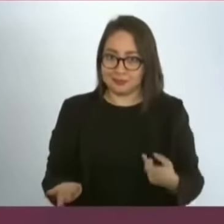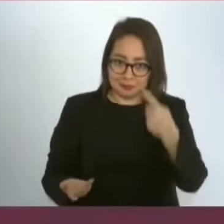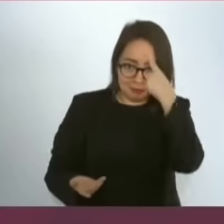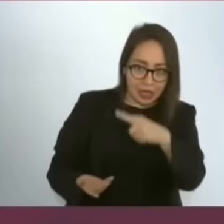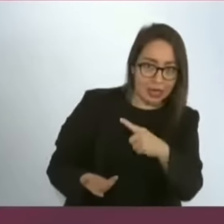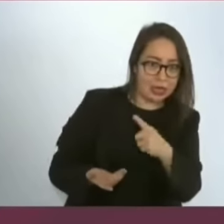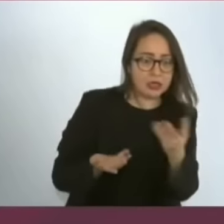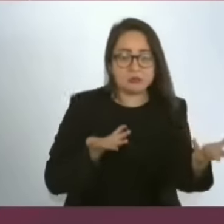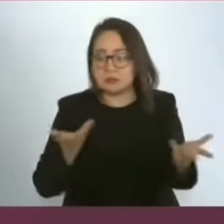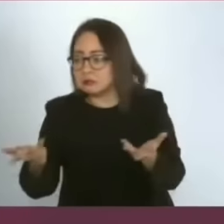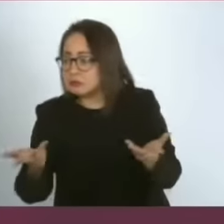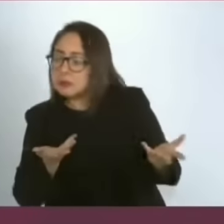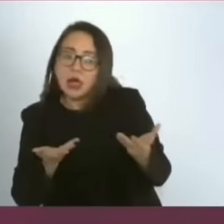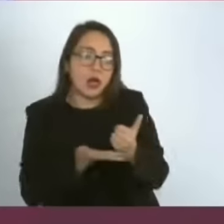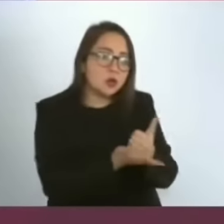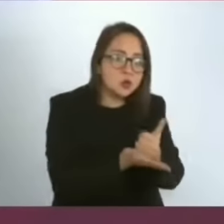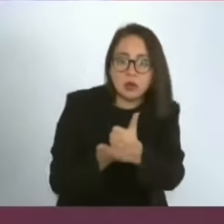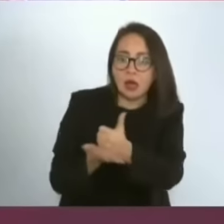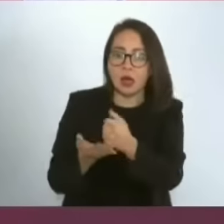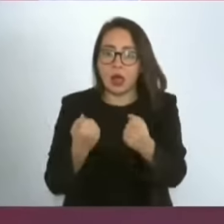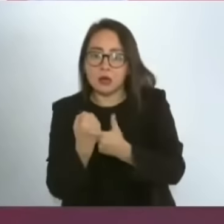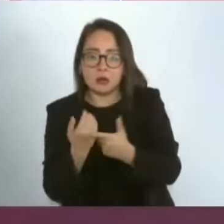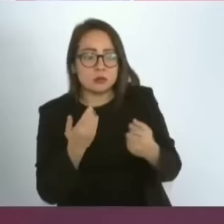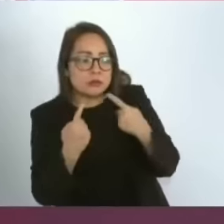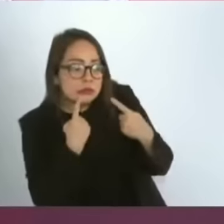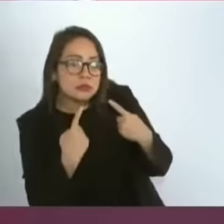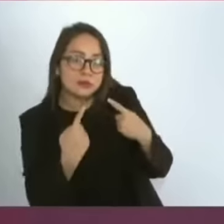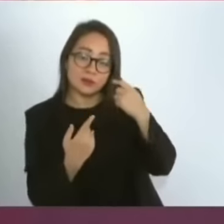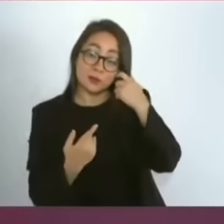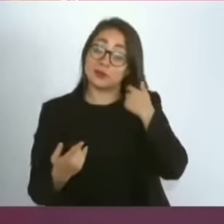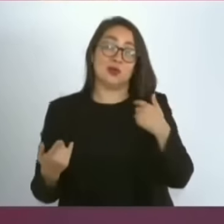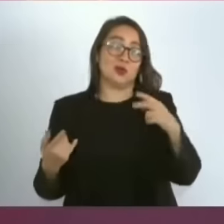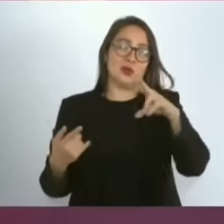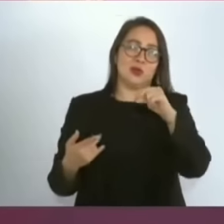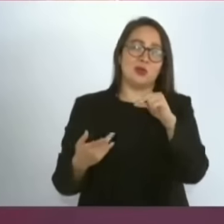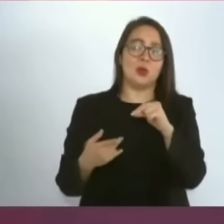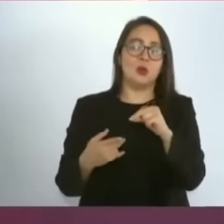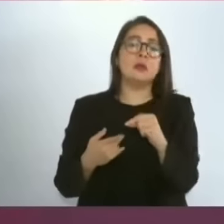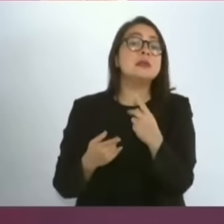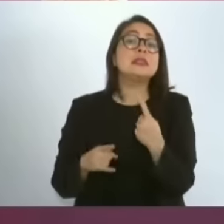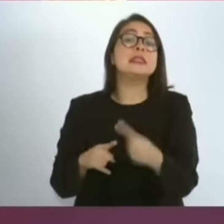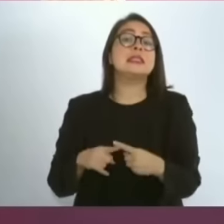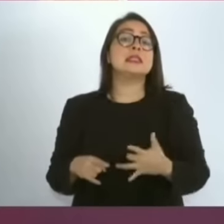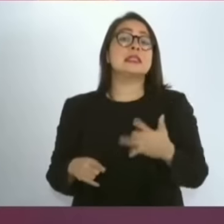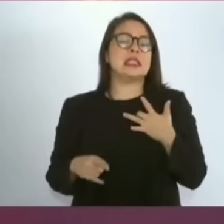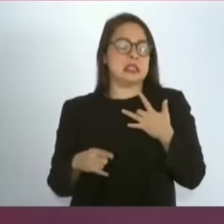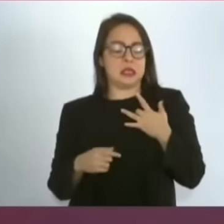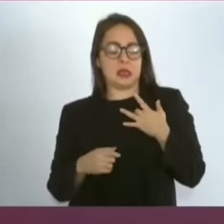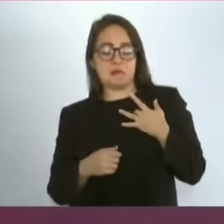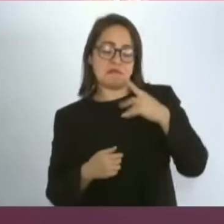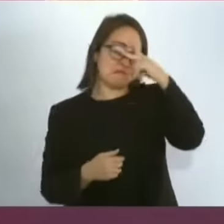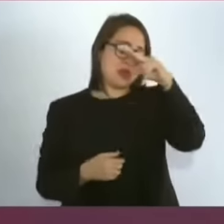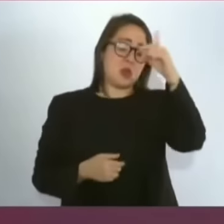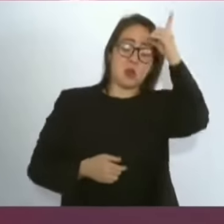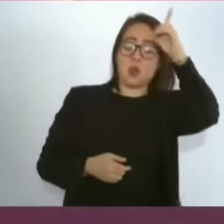intermediario, porque se sentían los dueños de México,